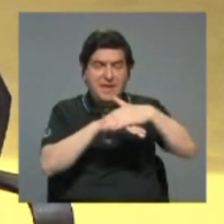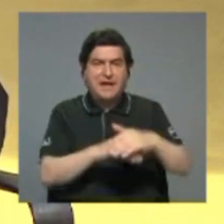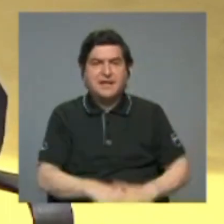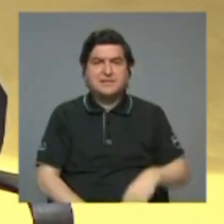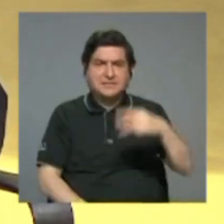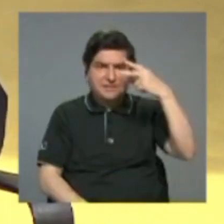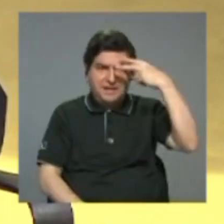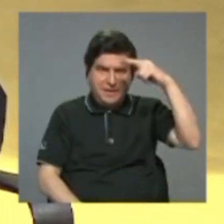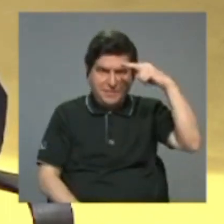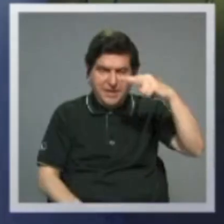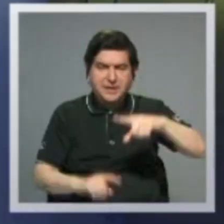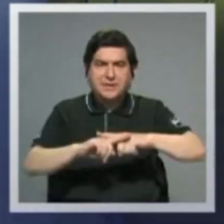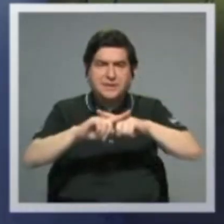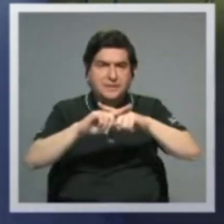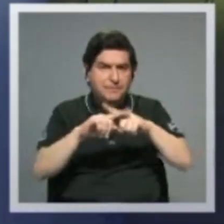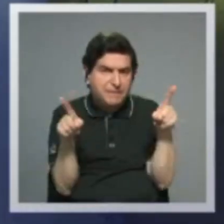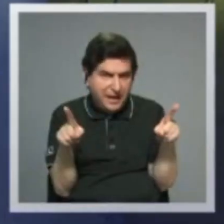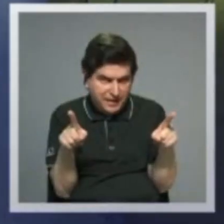pero